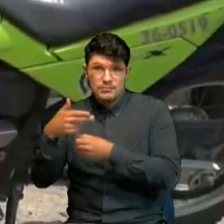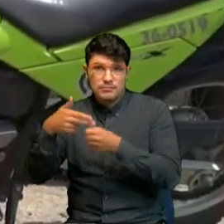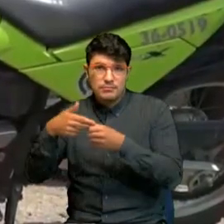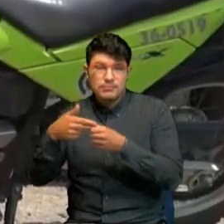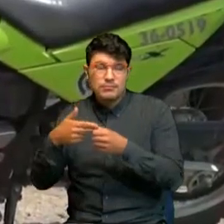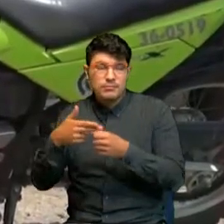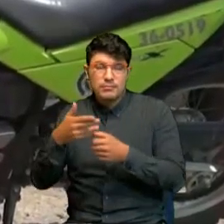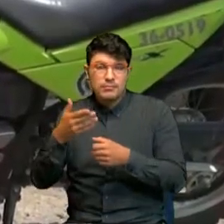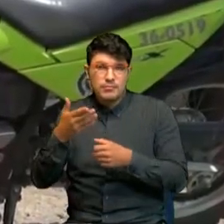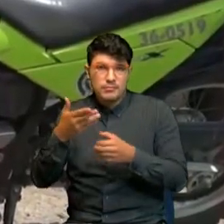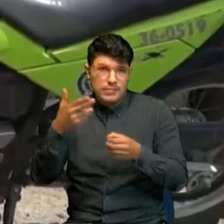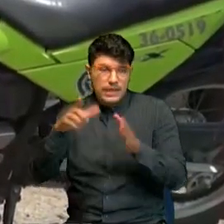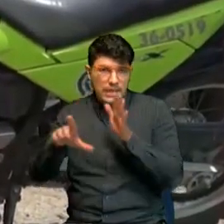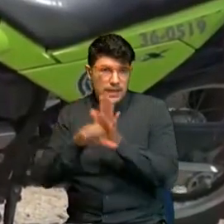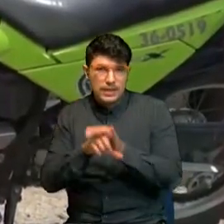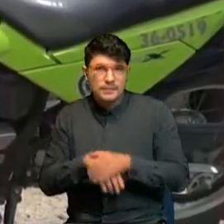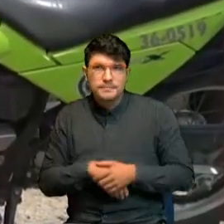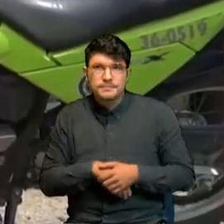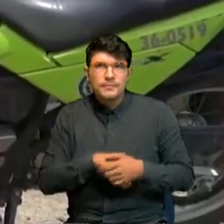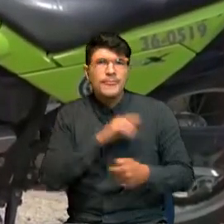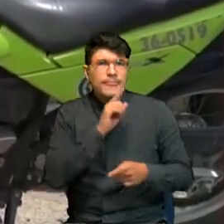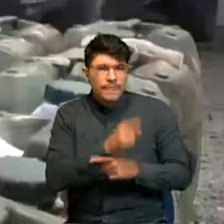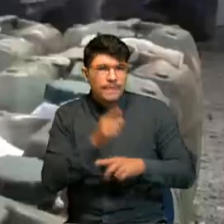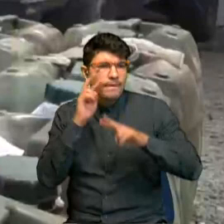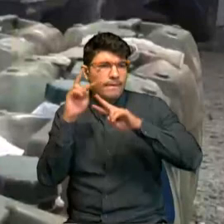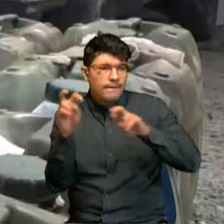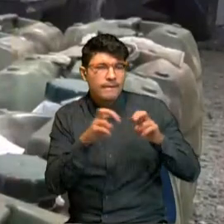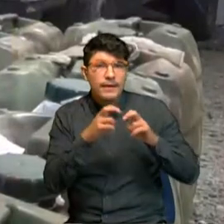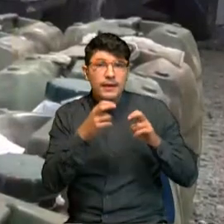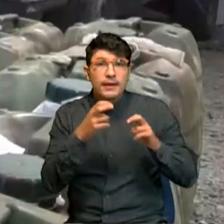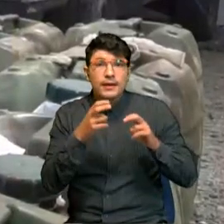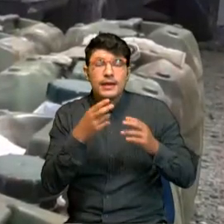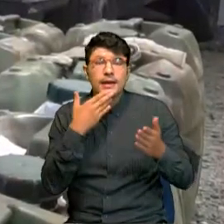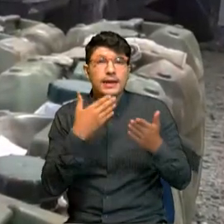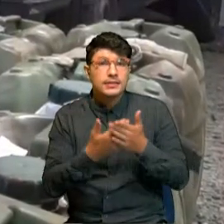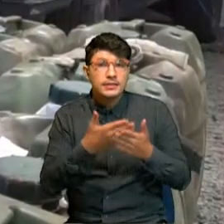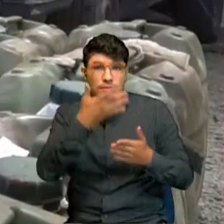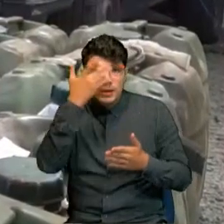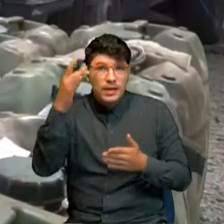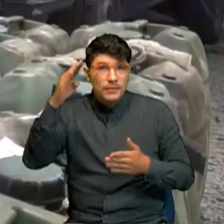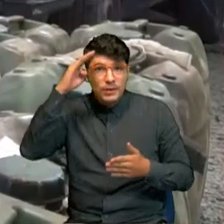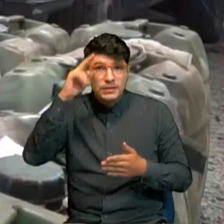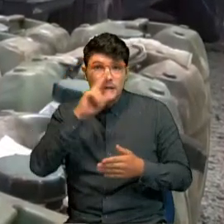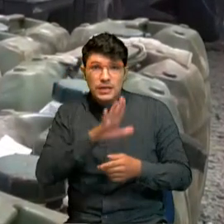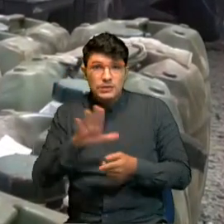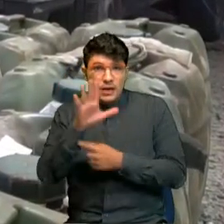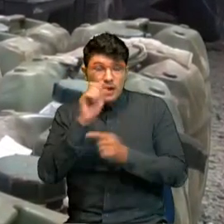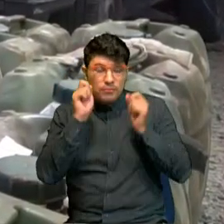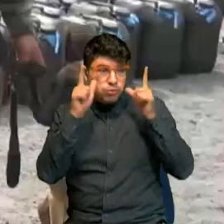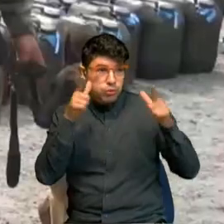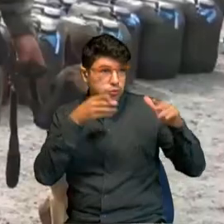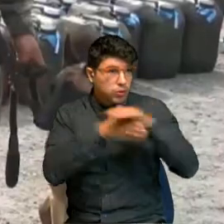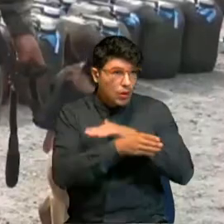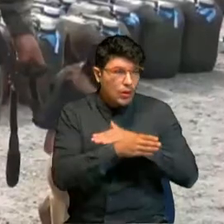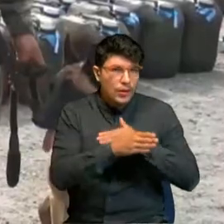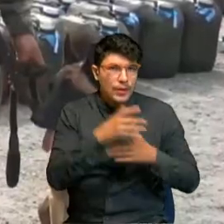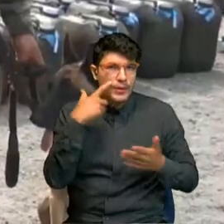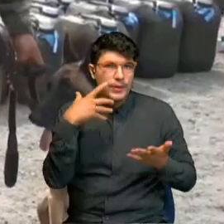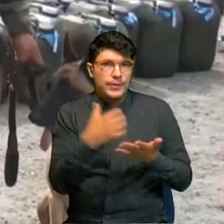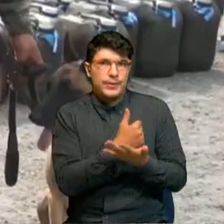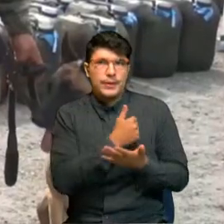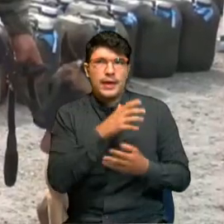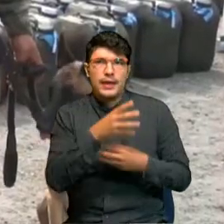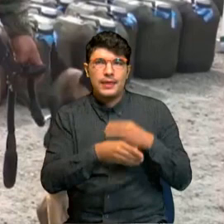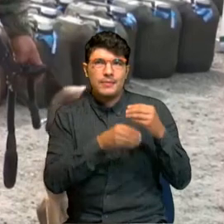han manifestado que este tipo de operativos son realizados gracias al factor sorpresa y están al tanto, pues en algunos casos los afectados por la incautación